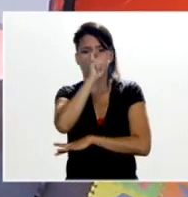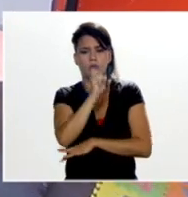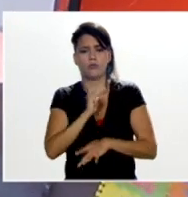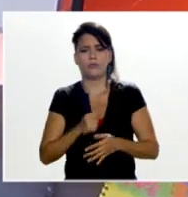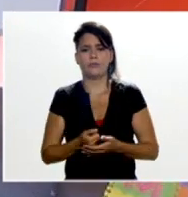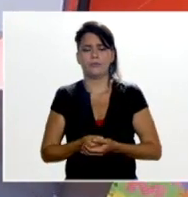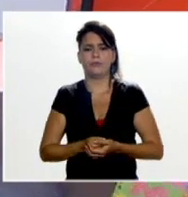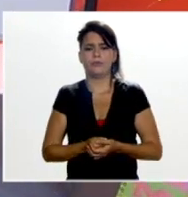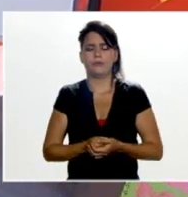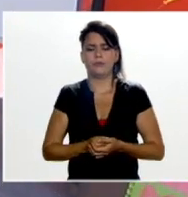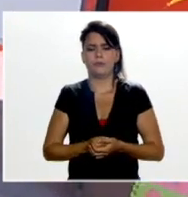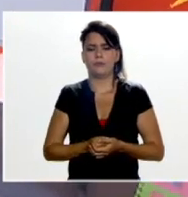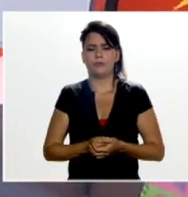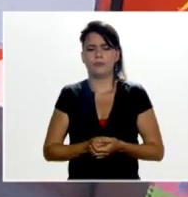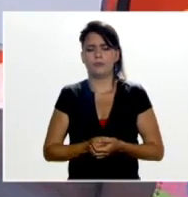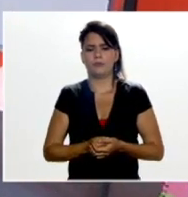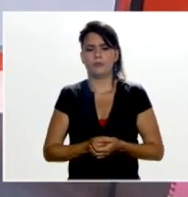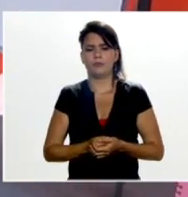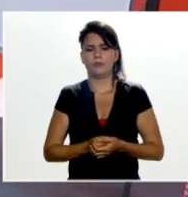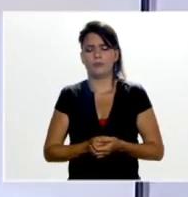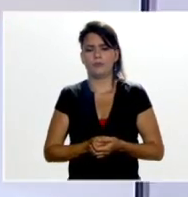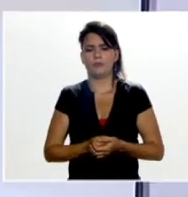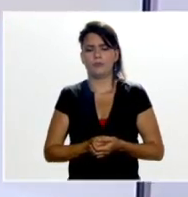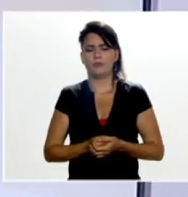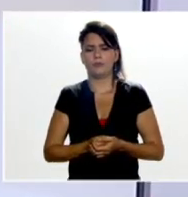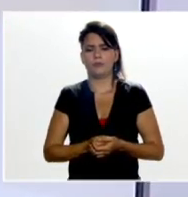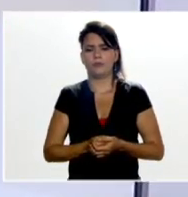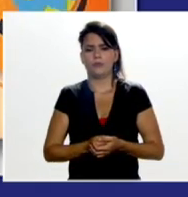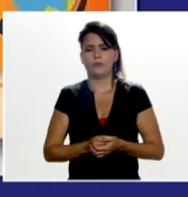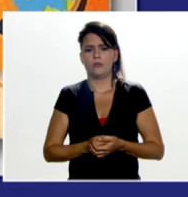actividades para quinto año.